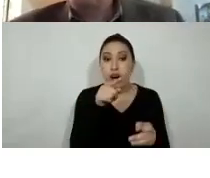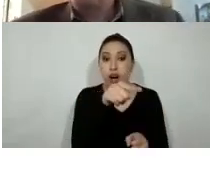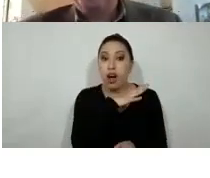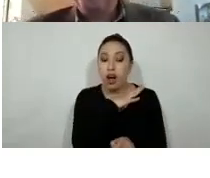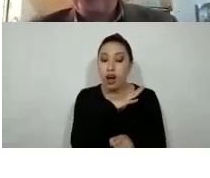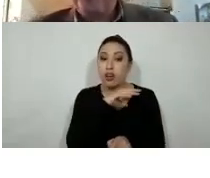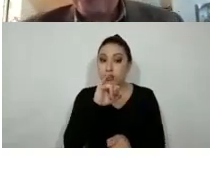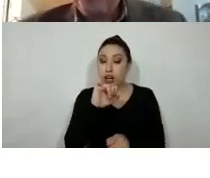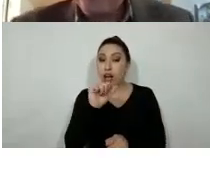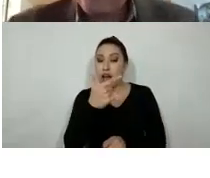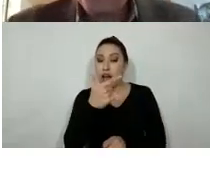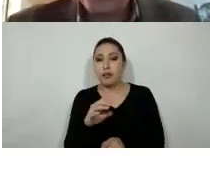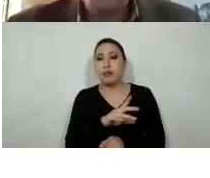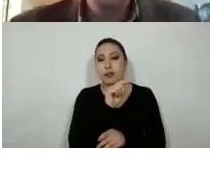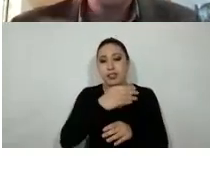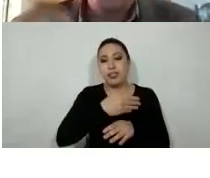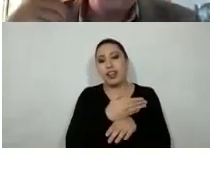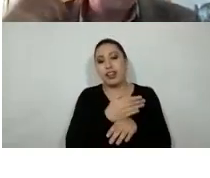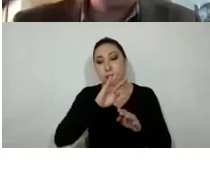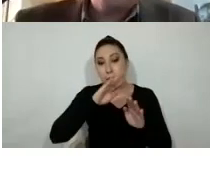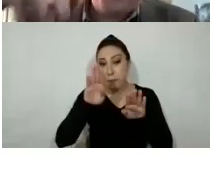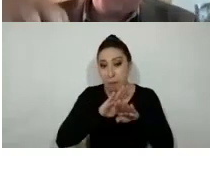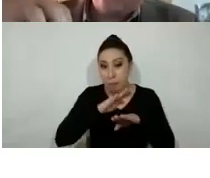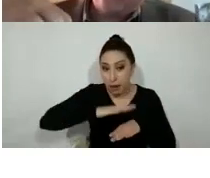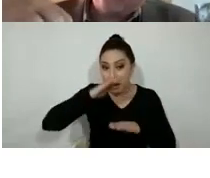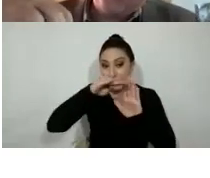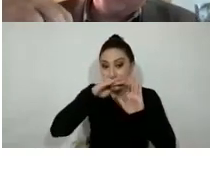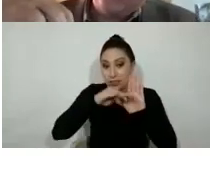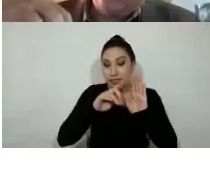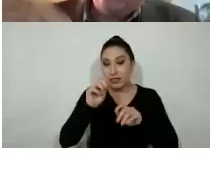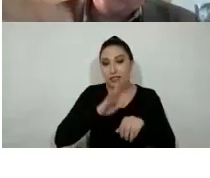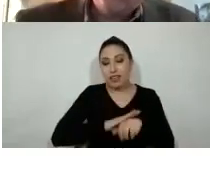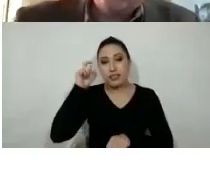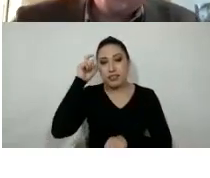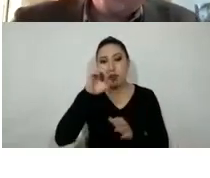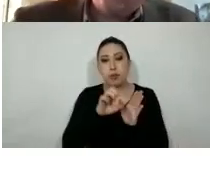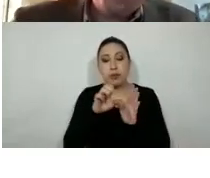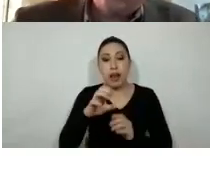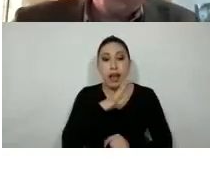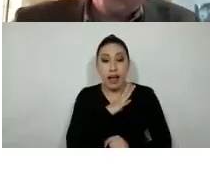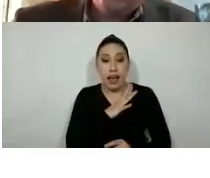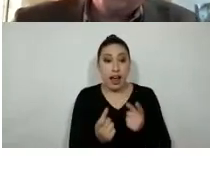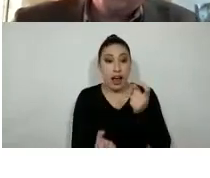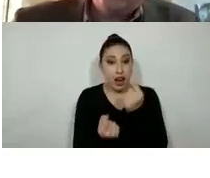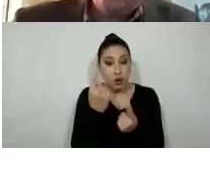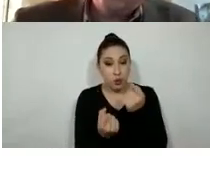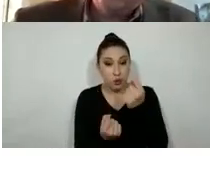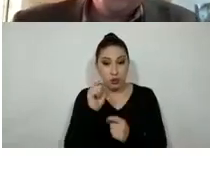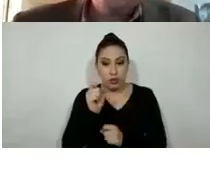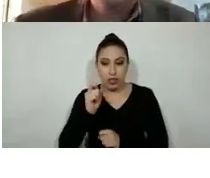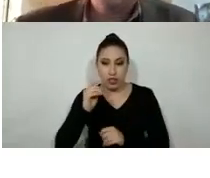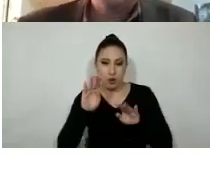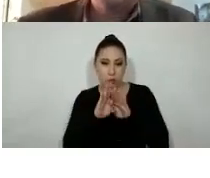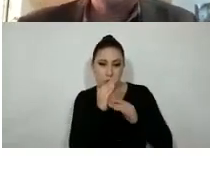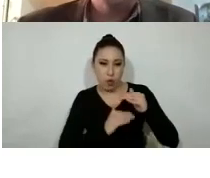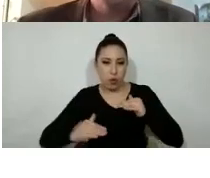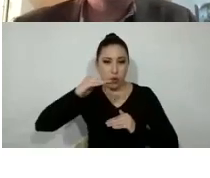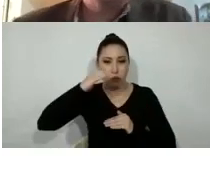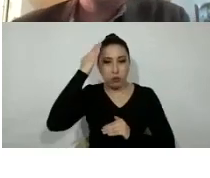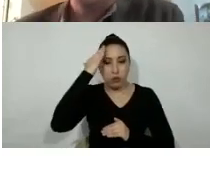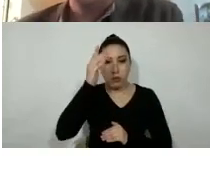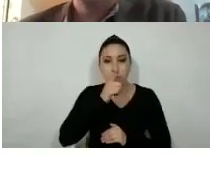va complicando la cosa, porque incluso hay operativos que se instruyen desde los mandos de la policía que dificultan que